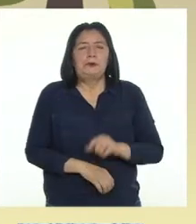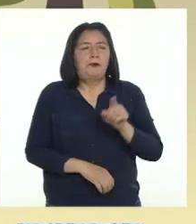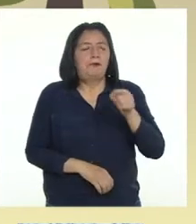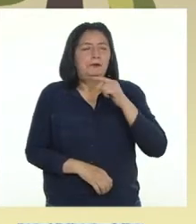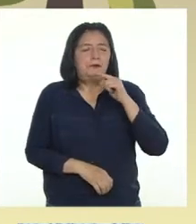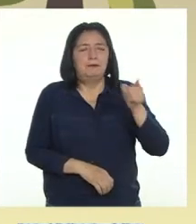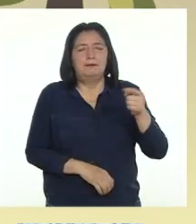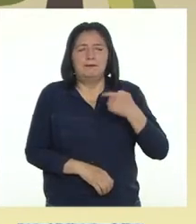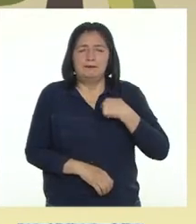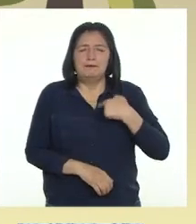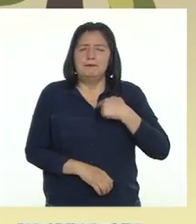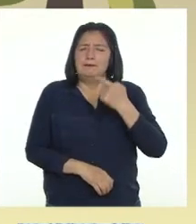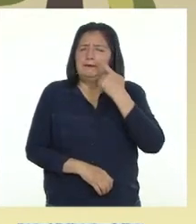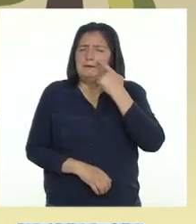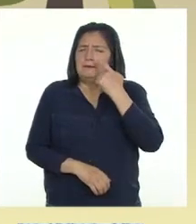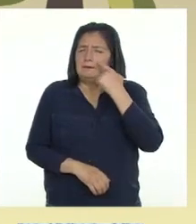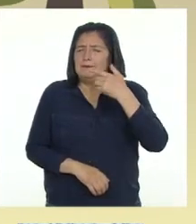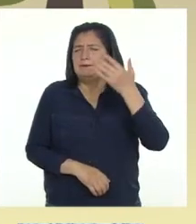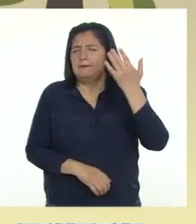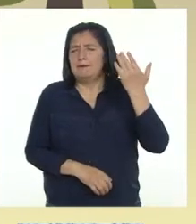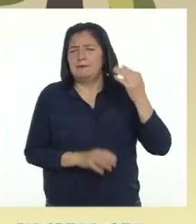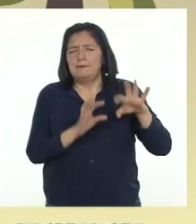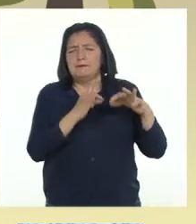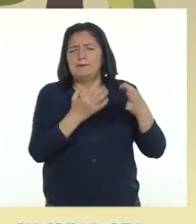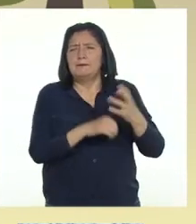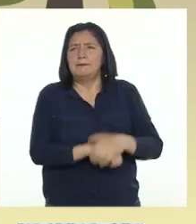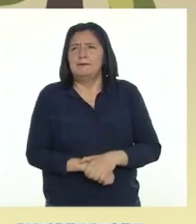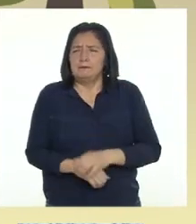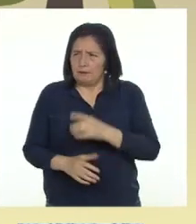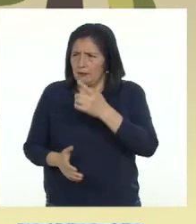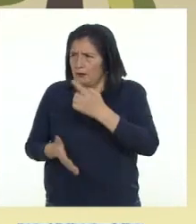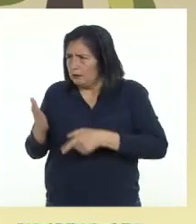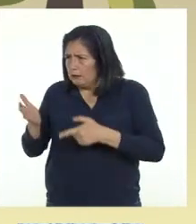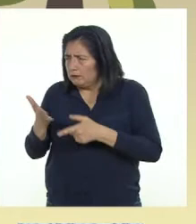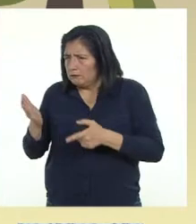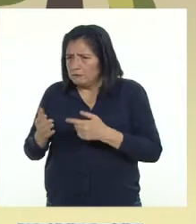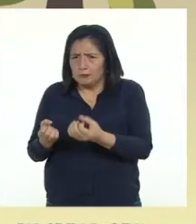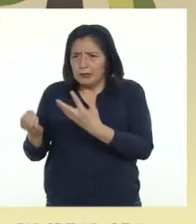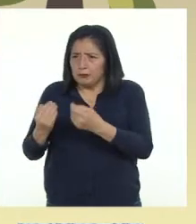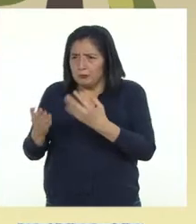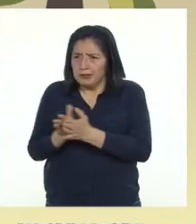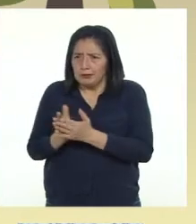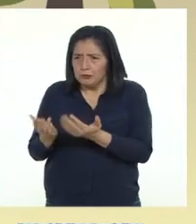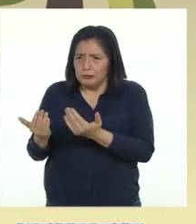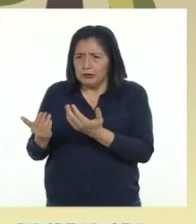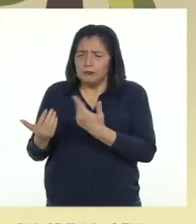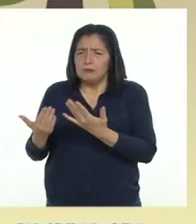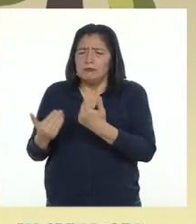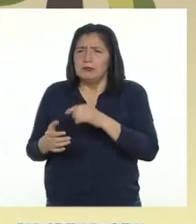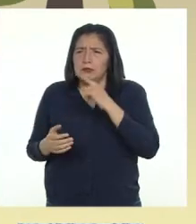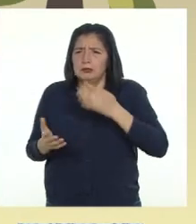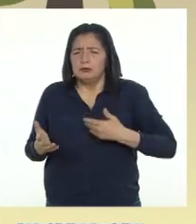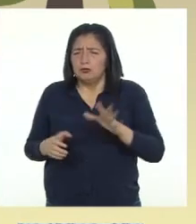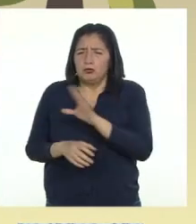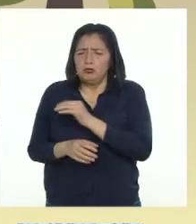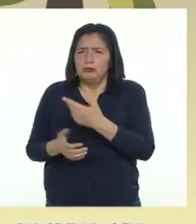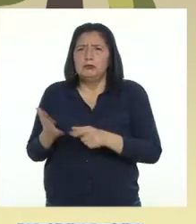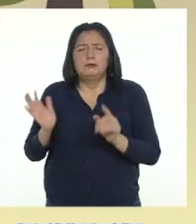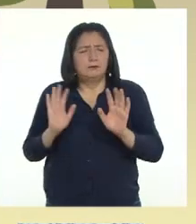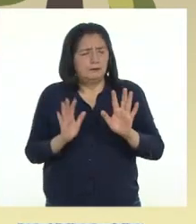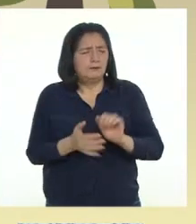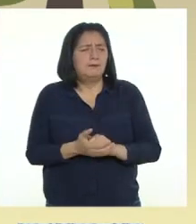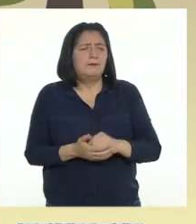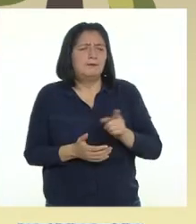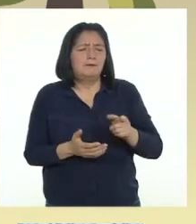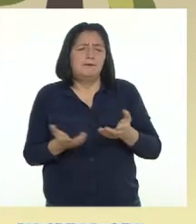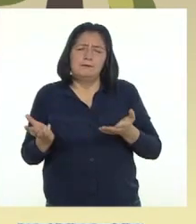ella. Yo conozco a su familia. ¿Qué? ¿Eh? ¡Cuéntenos, señora Vizcacha! ¡Cuéntenos todo! Seguro